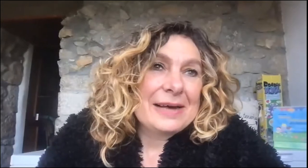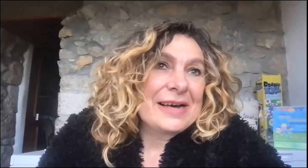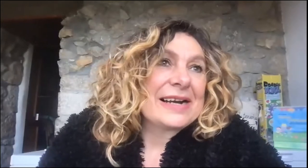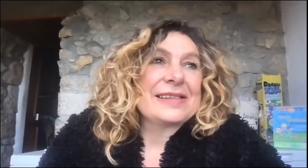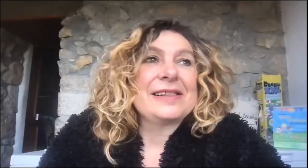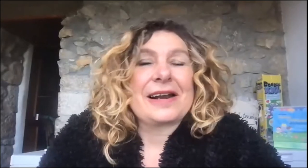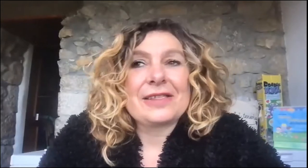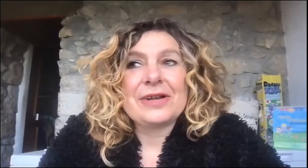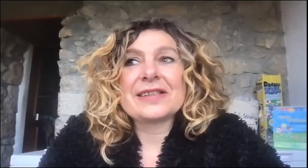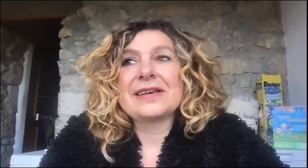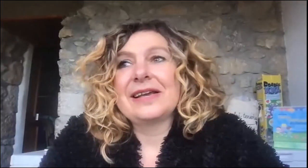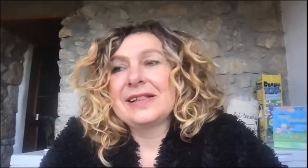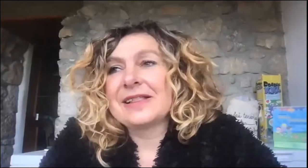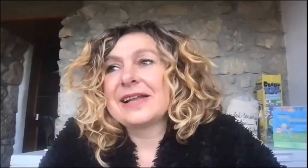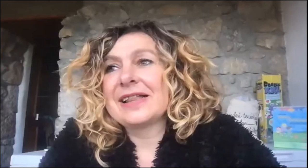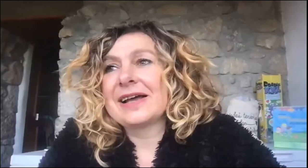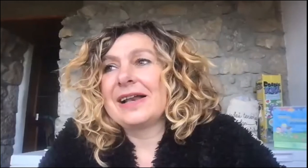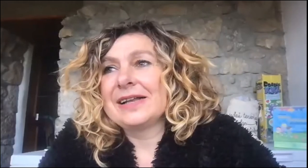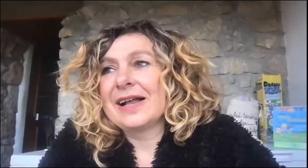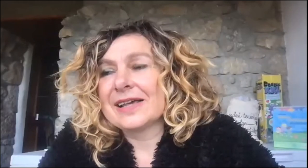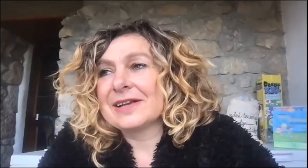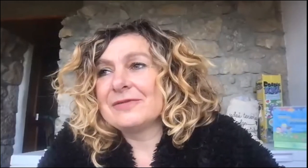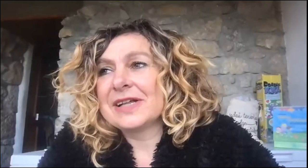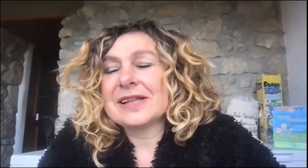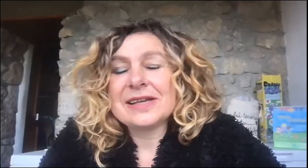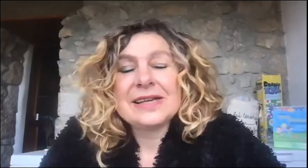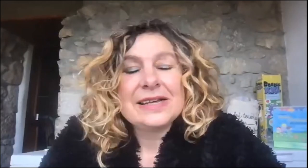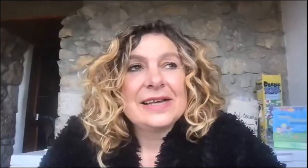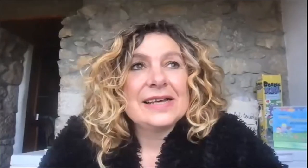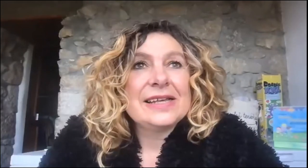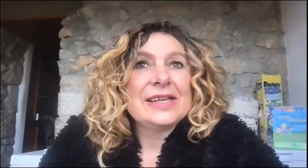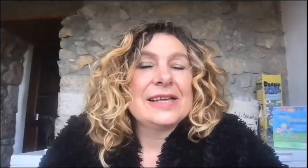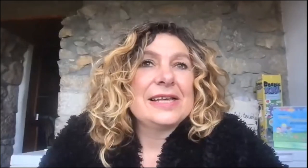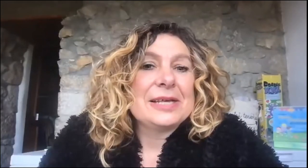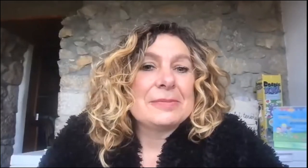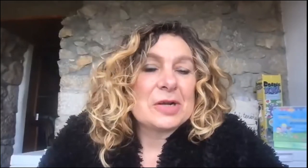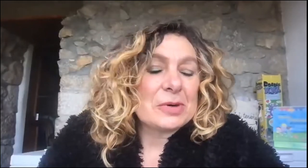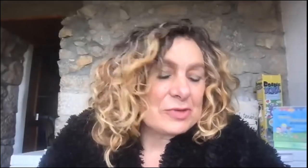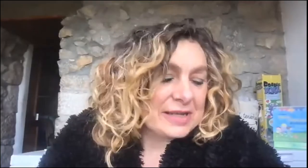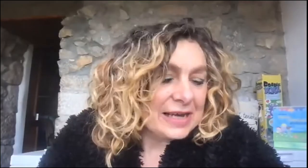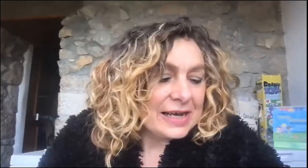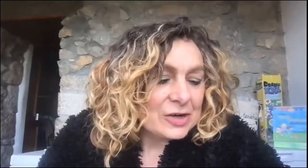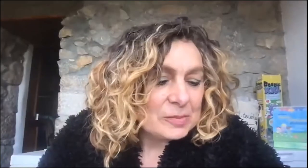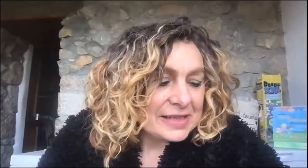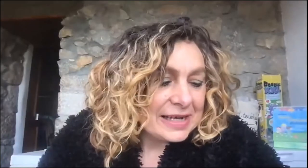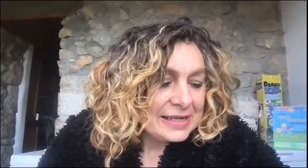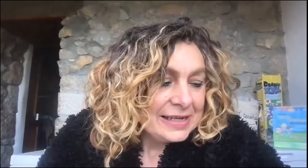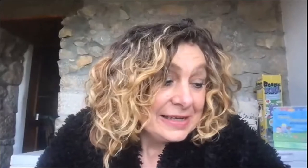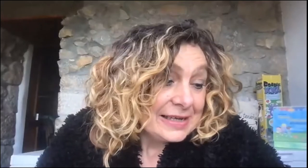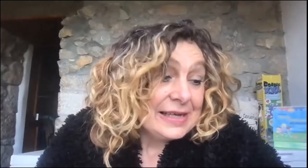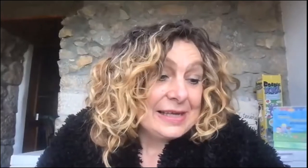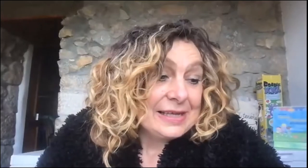y de hablar y de relacionarse y de entender al que está enfrente. Y bueno, me gustaría